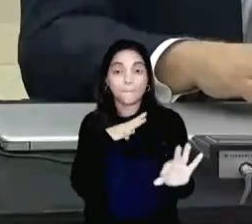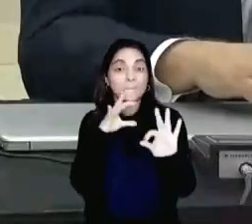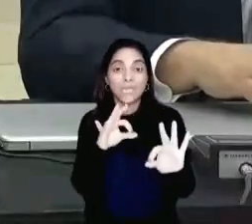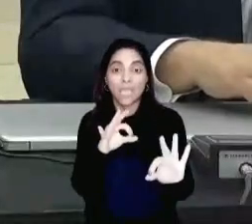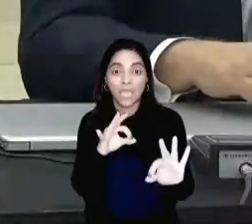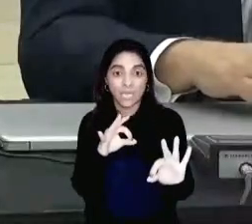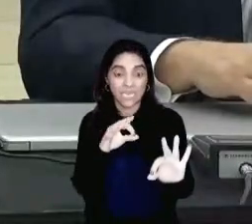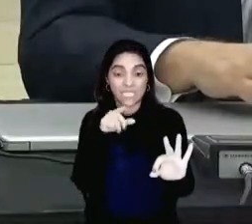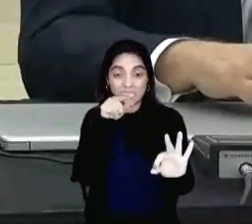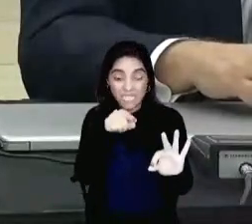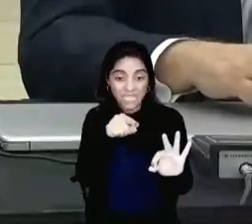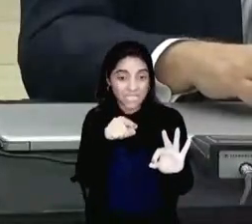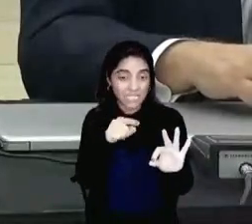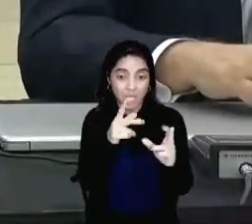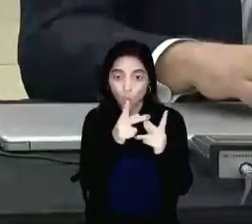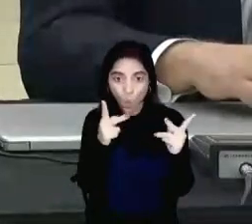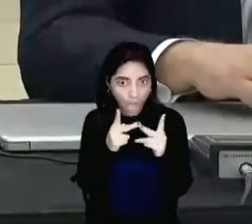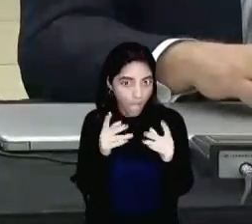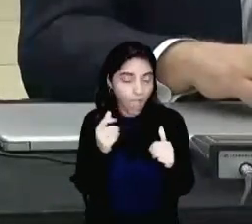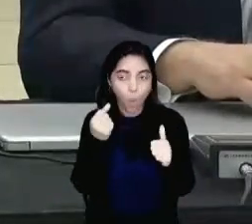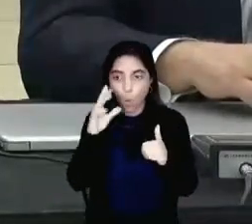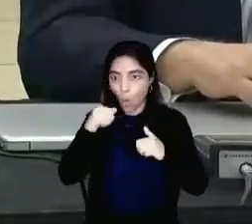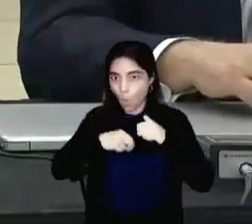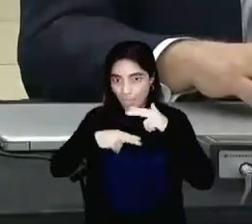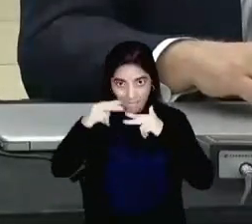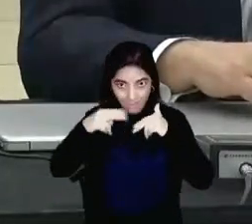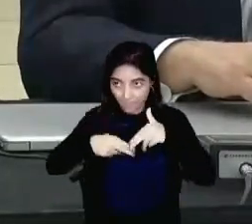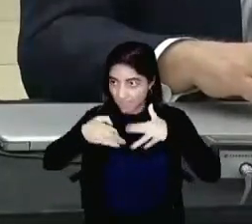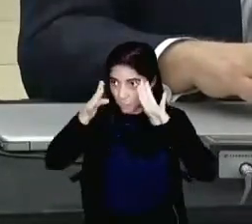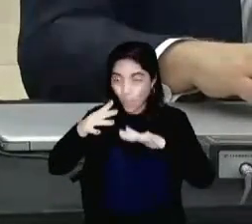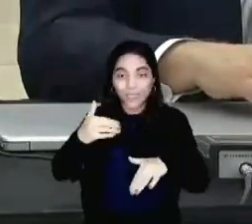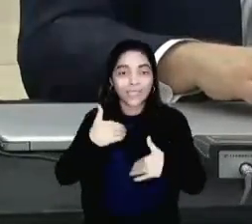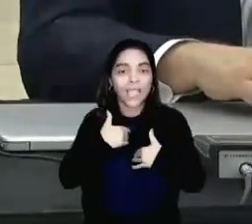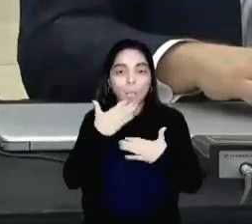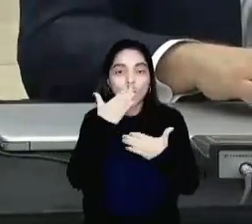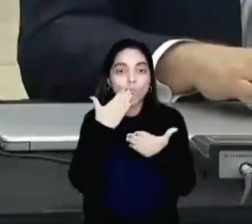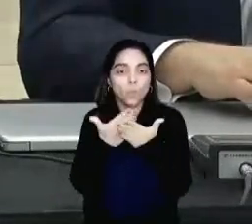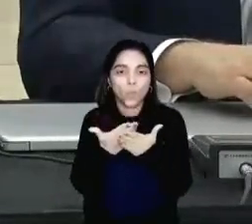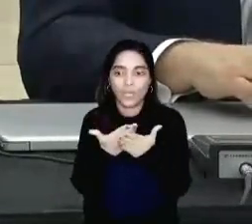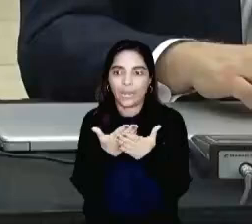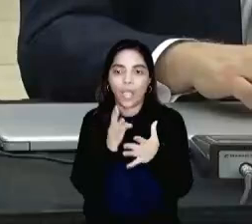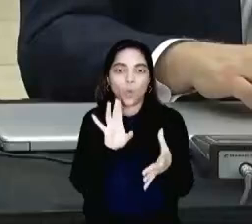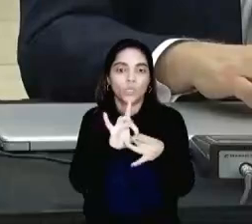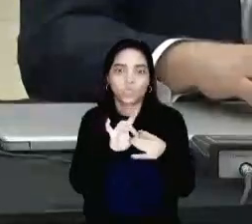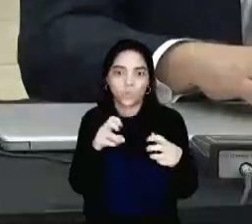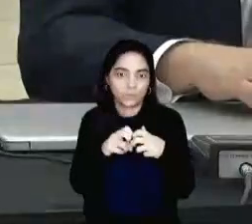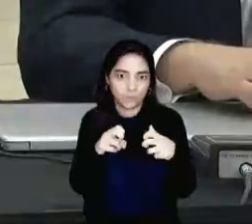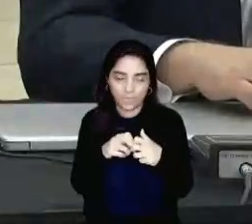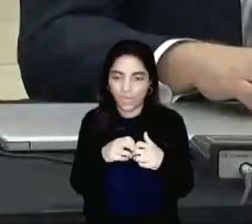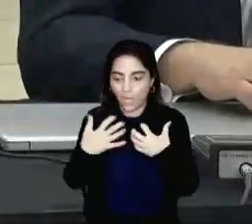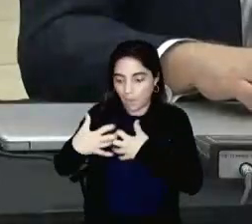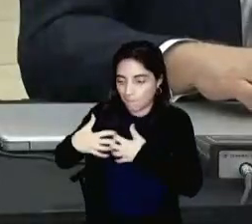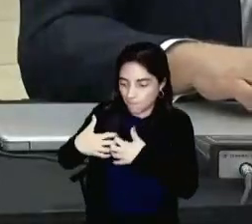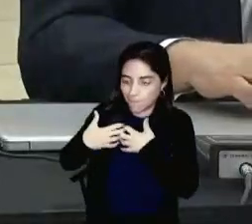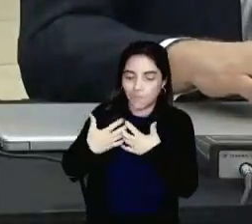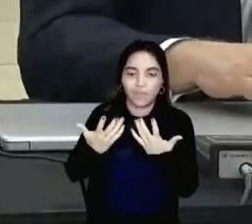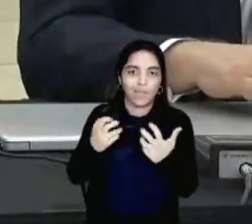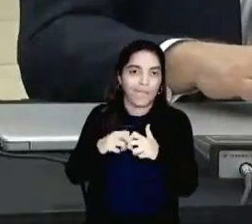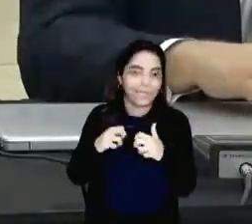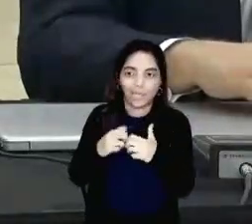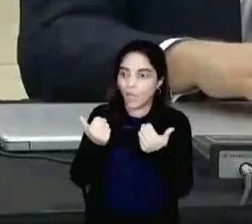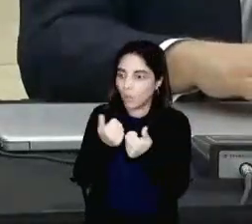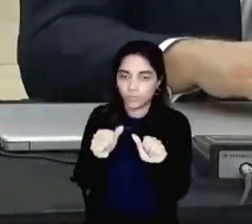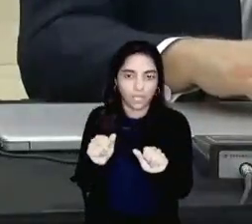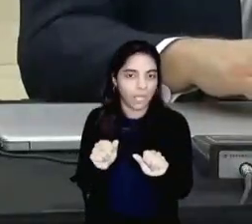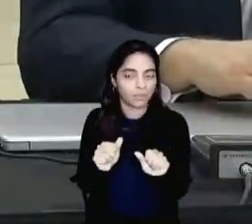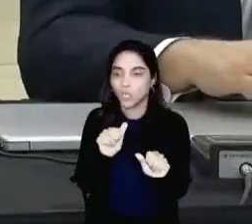la propiedad tenga o el condominio tenga una un un buen generador verdad Y eso eso es un un costo personal real